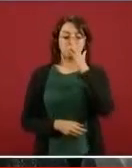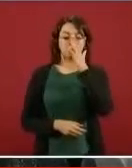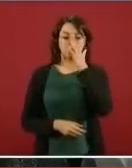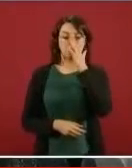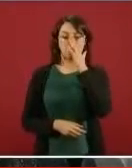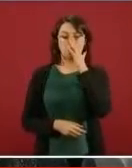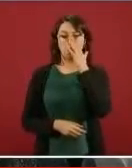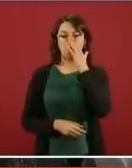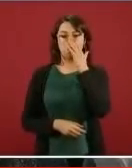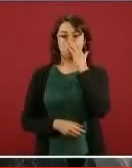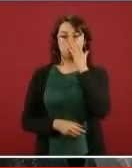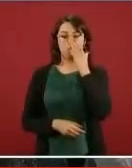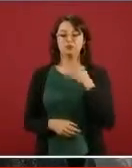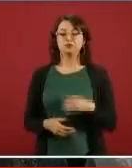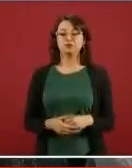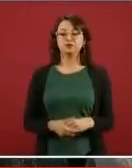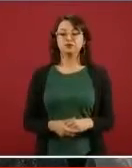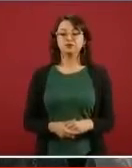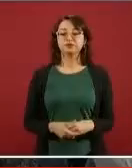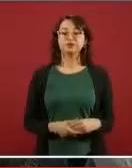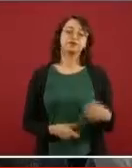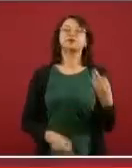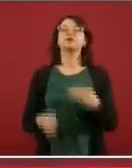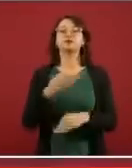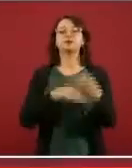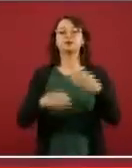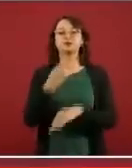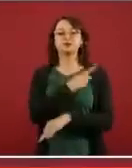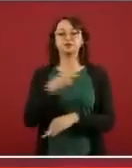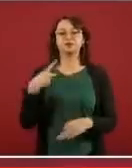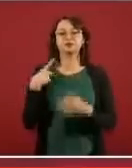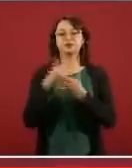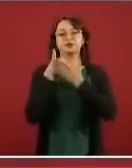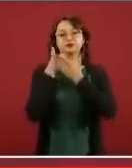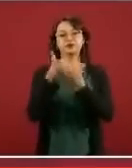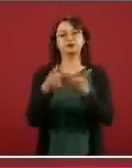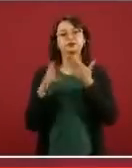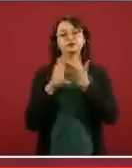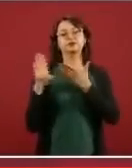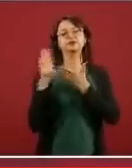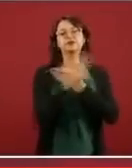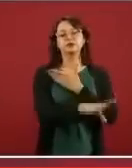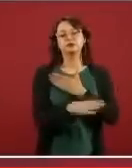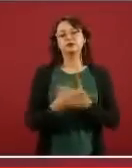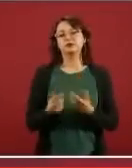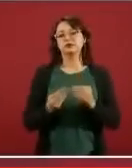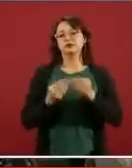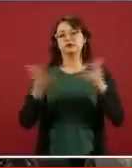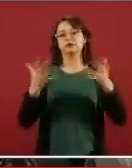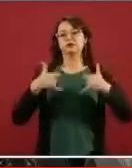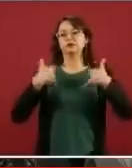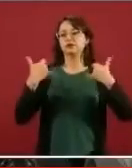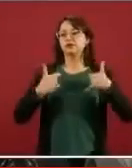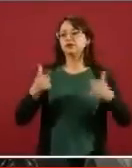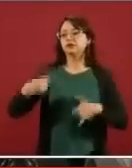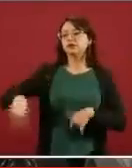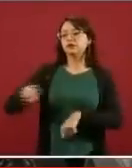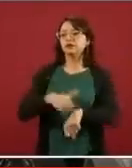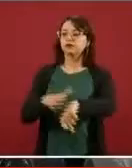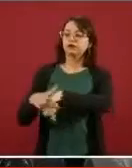y todos tenemos que ayudar en esto y desde luego informar a los jóvenes